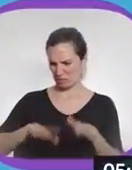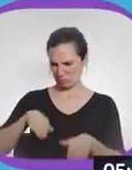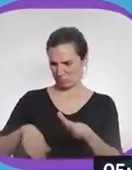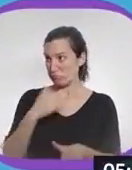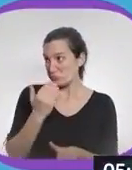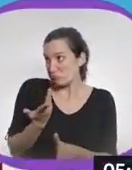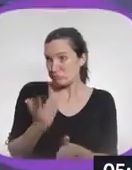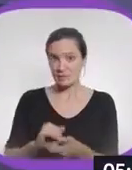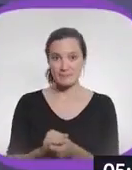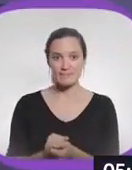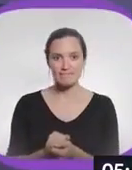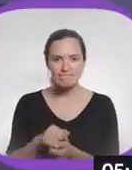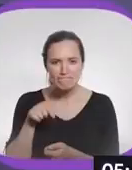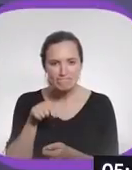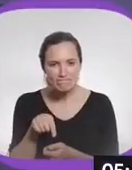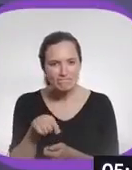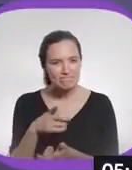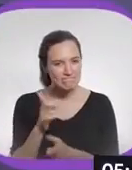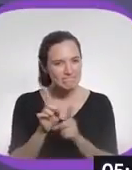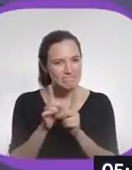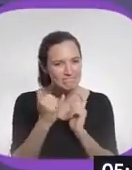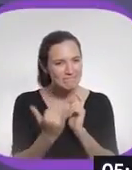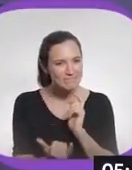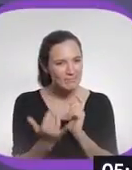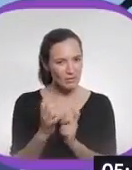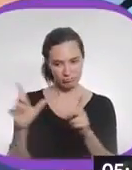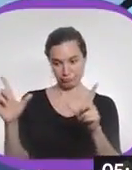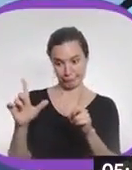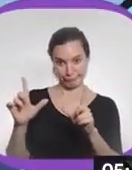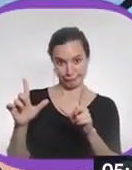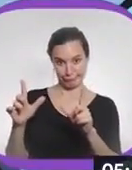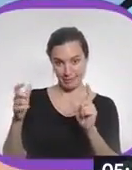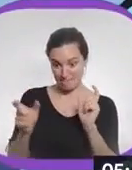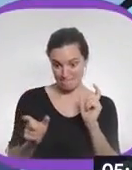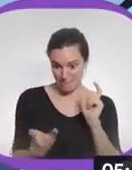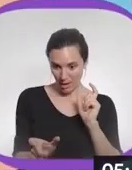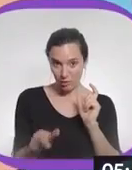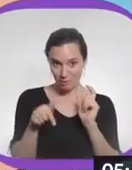las huellas. Aquí hay un DVD que dice ¡reprodúceme!